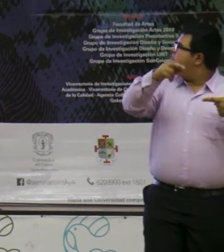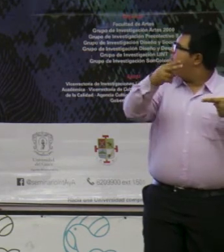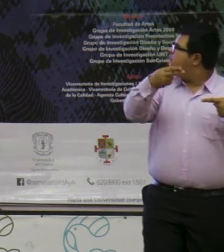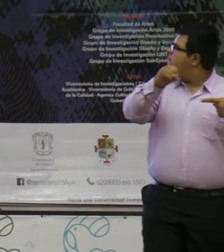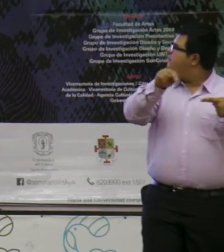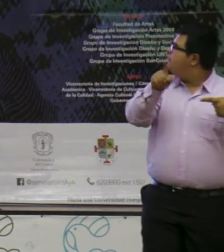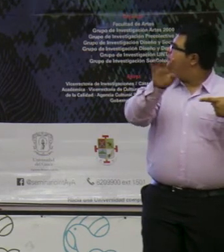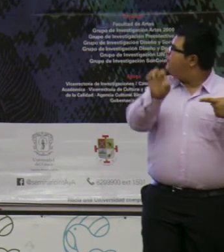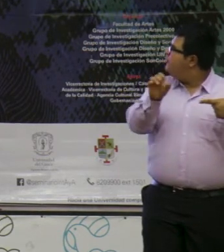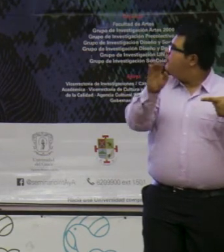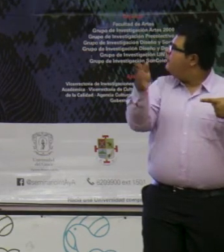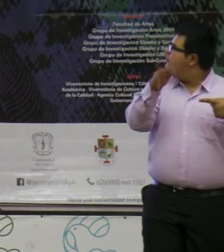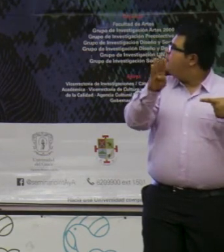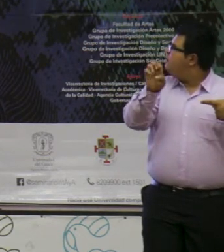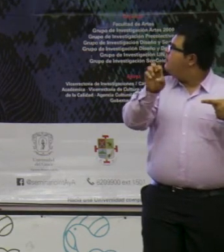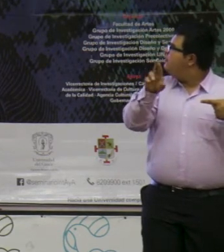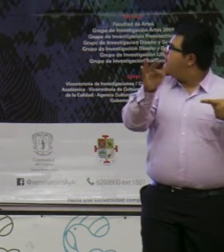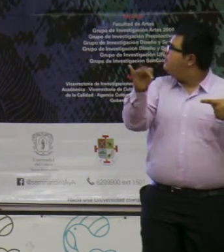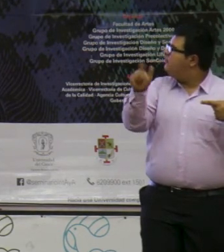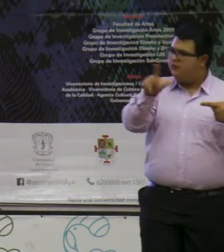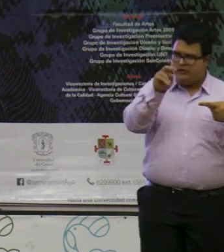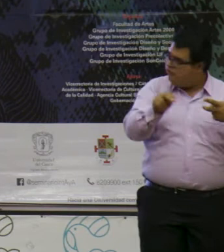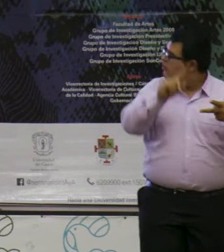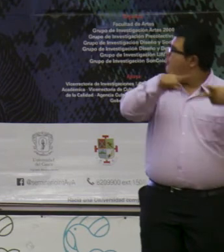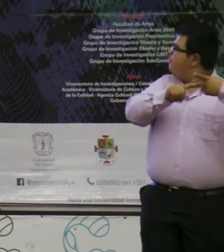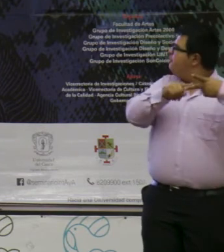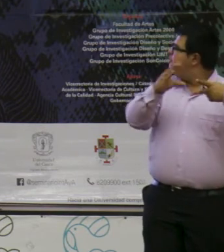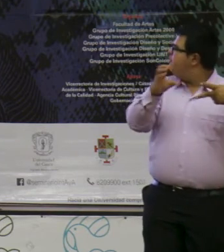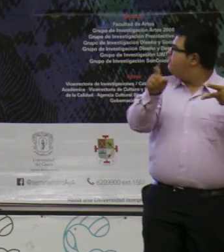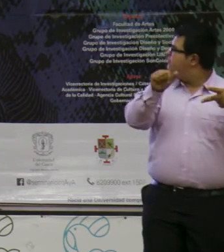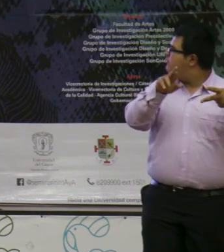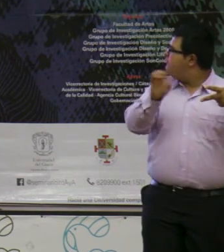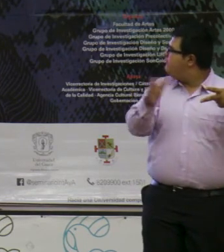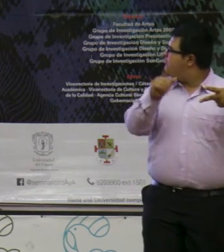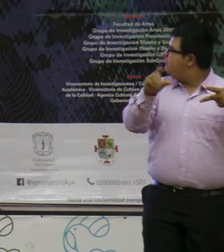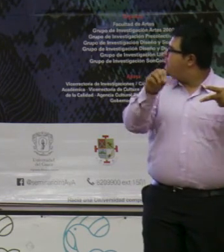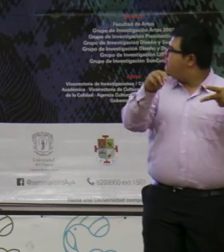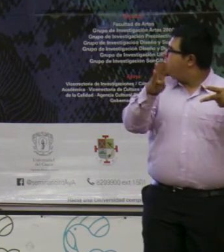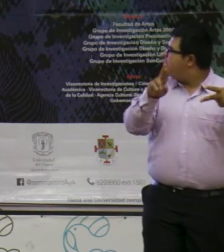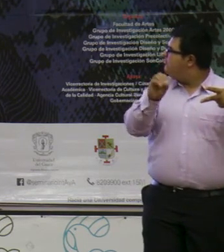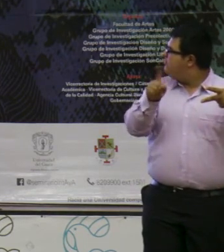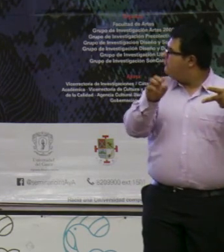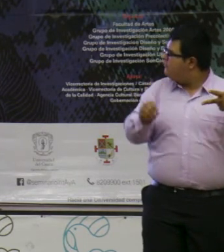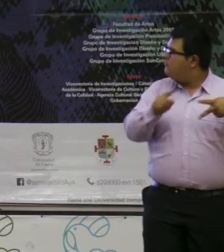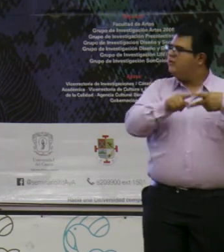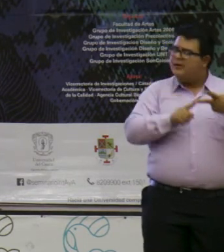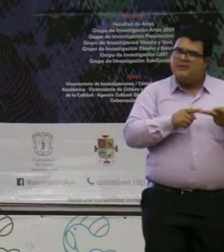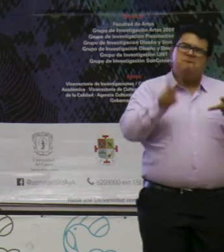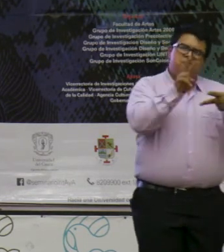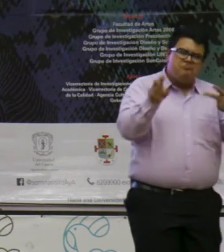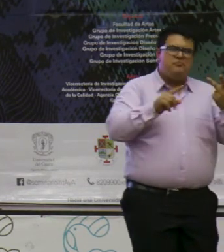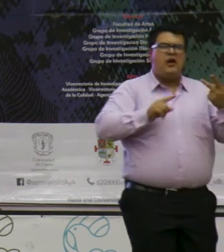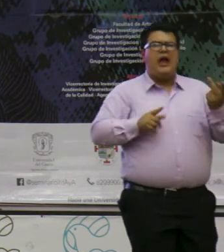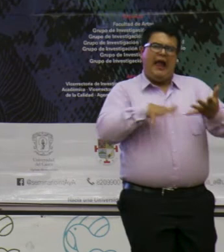porque de hecho, aunque no sean hoy en día evaluados como científicos y todo haya entrado dentro del rango de la pseudociencia o ciertas